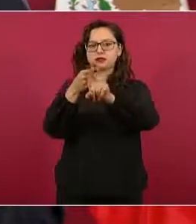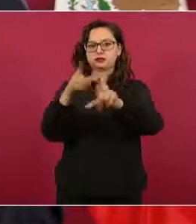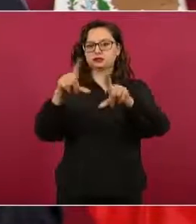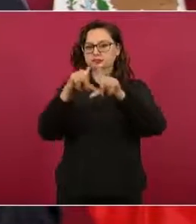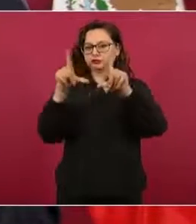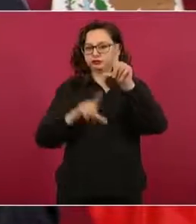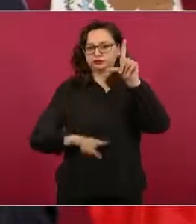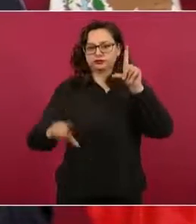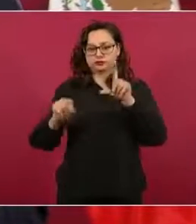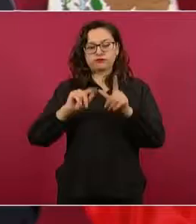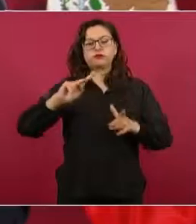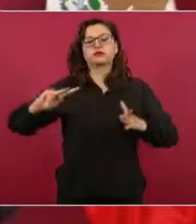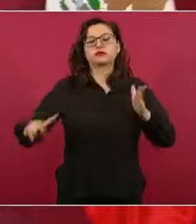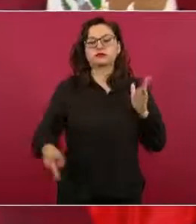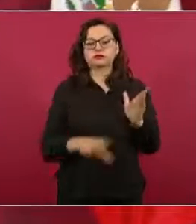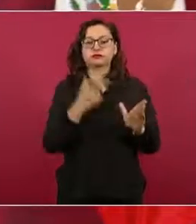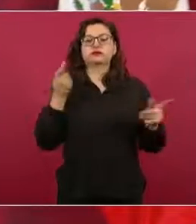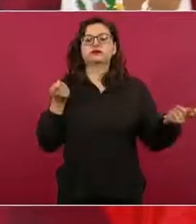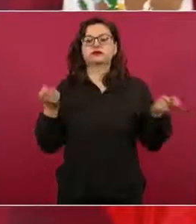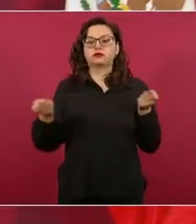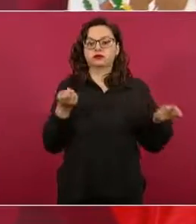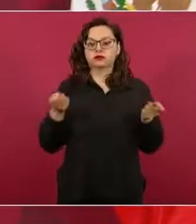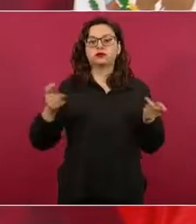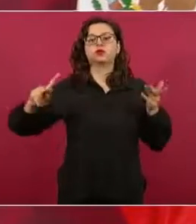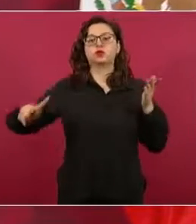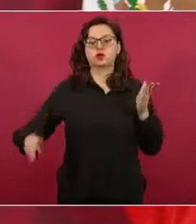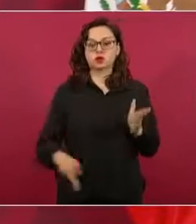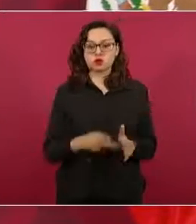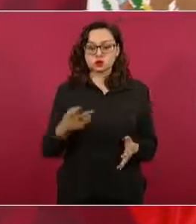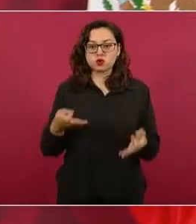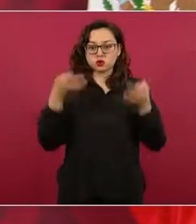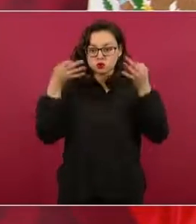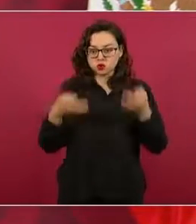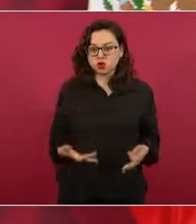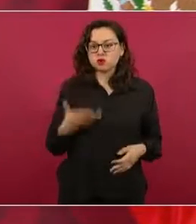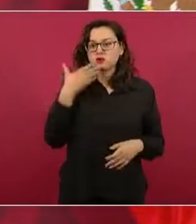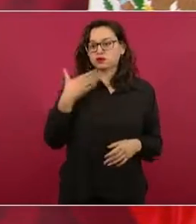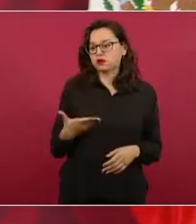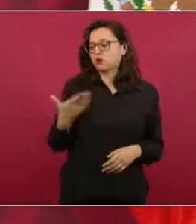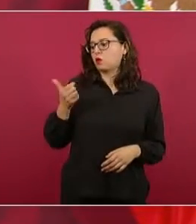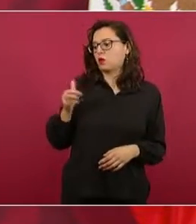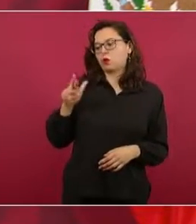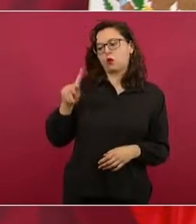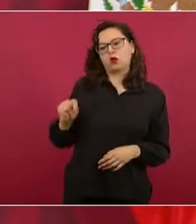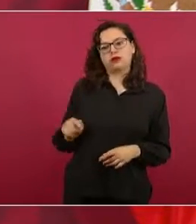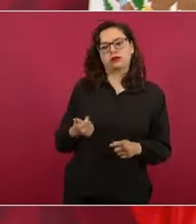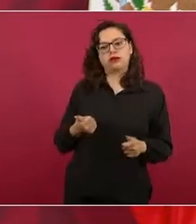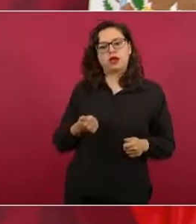hasta que logran expulsar a Huerta.